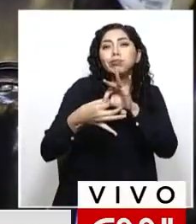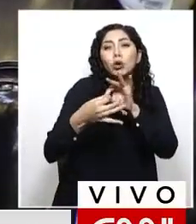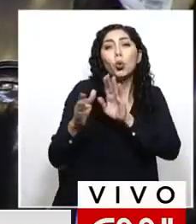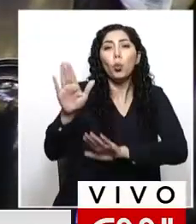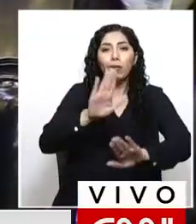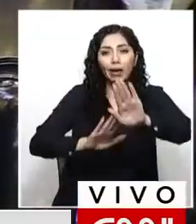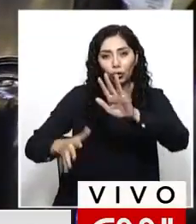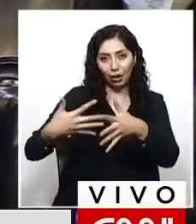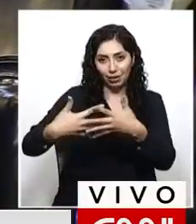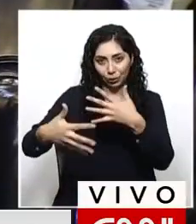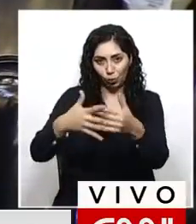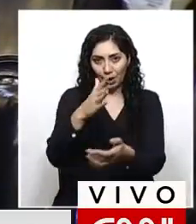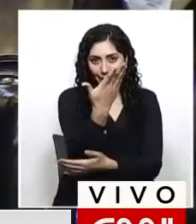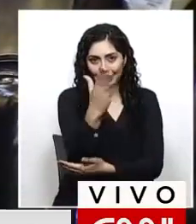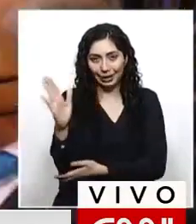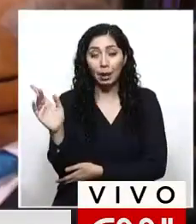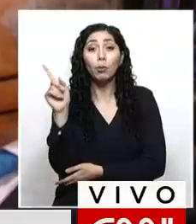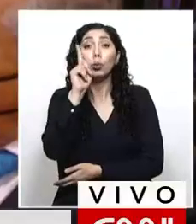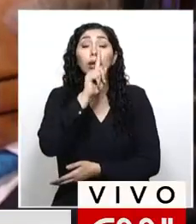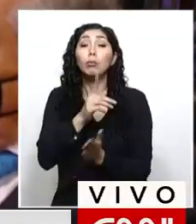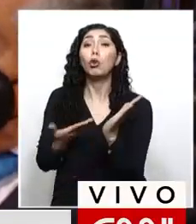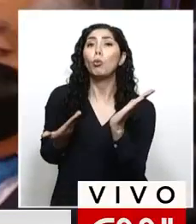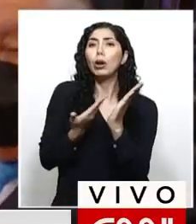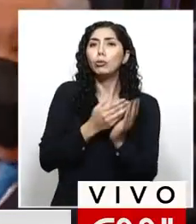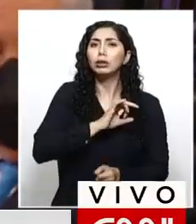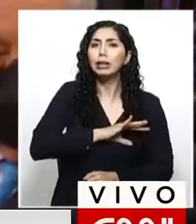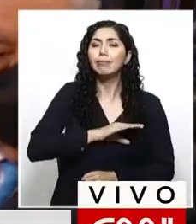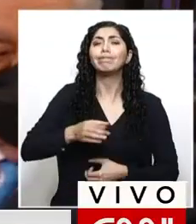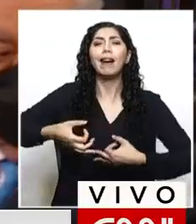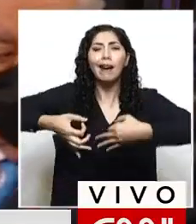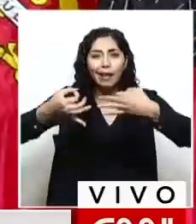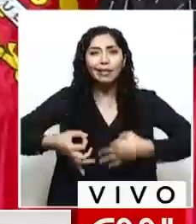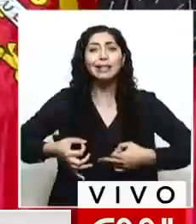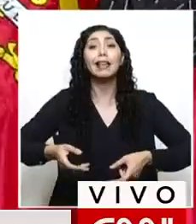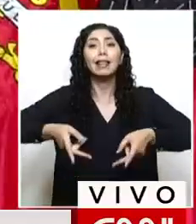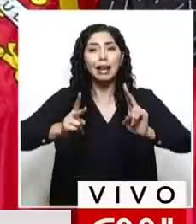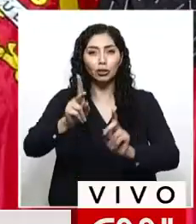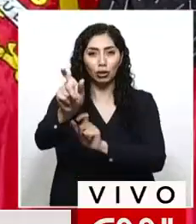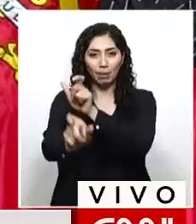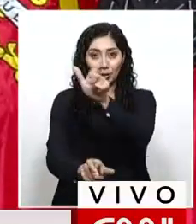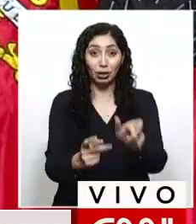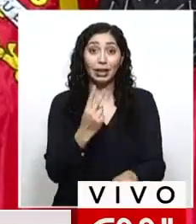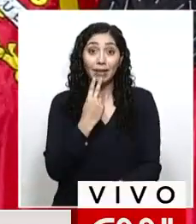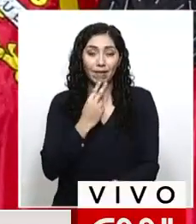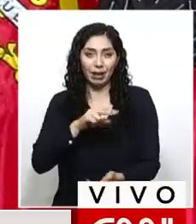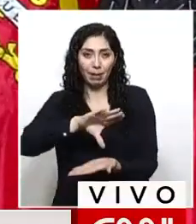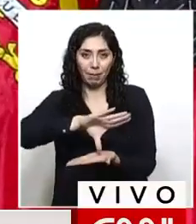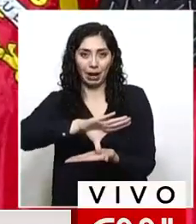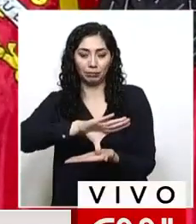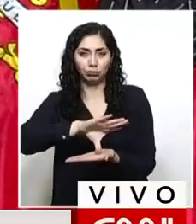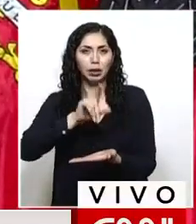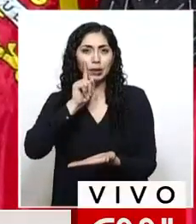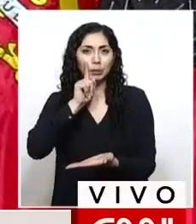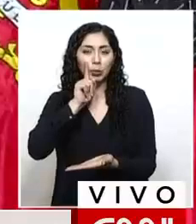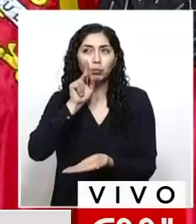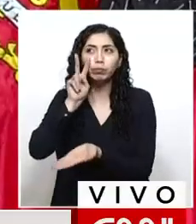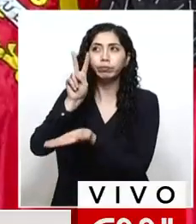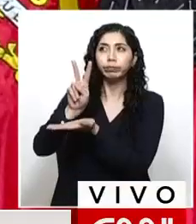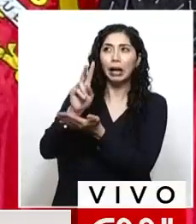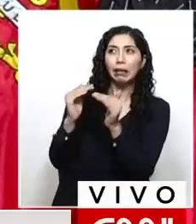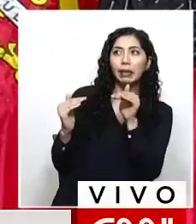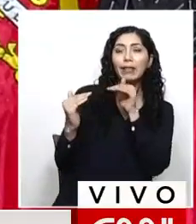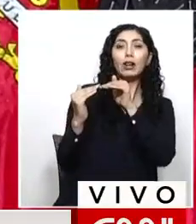finalmente, proponemos un Chile que garantice los derechos de sus habitantes, considerando estándares internacionales de